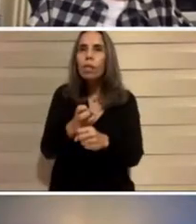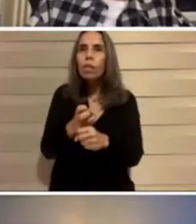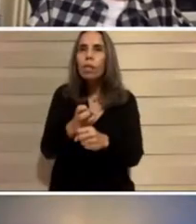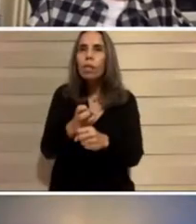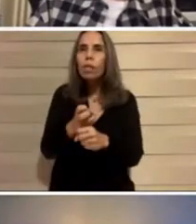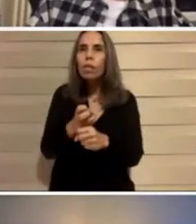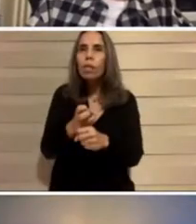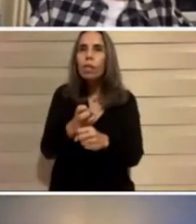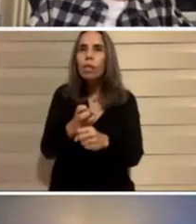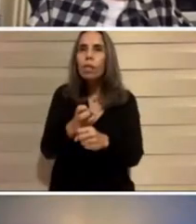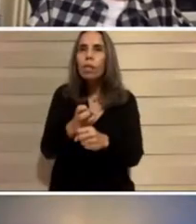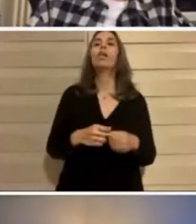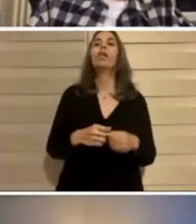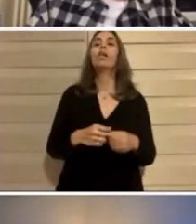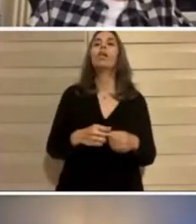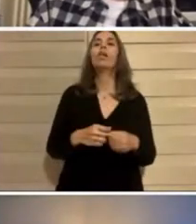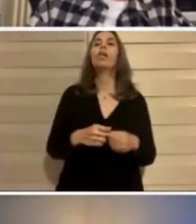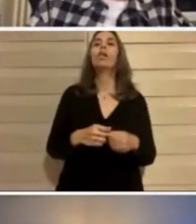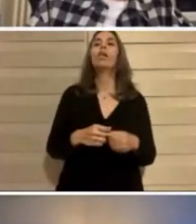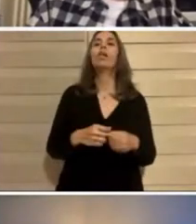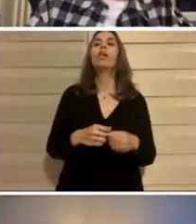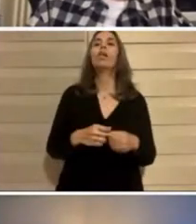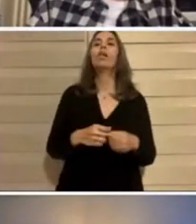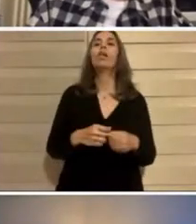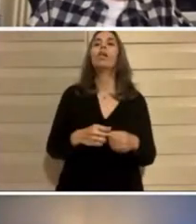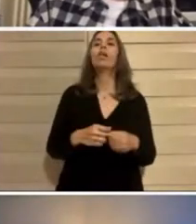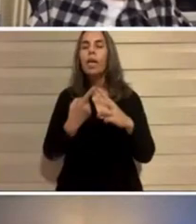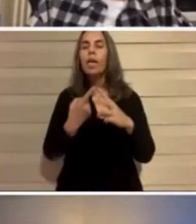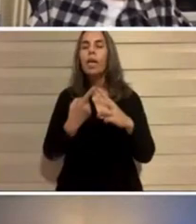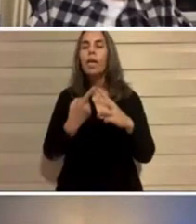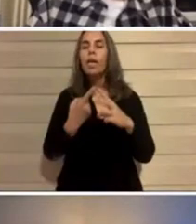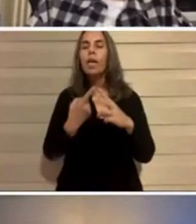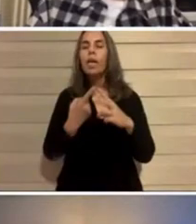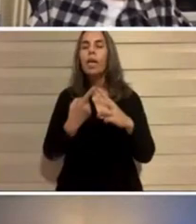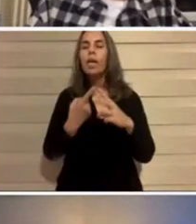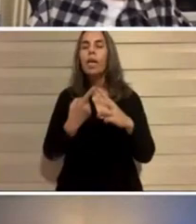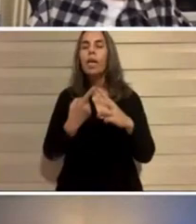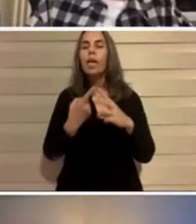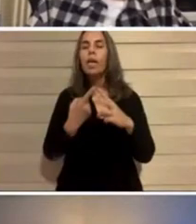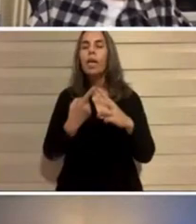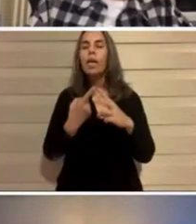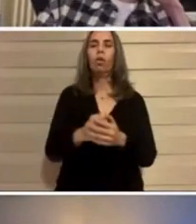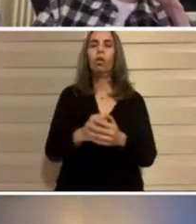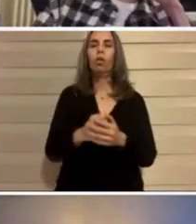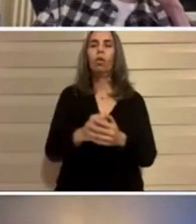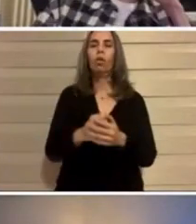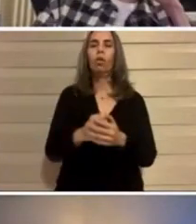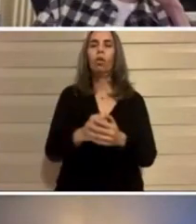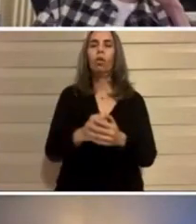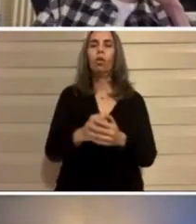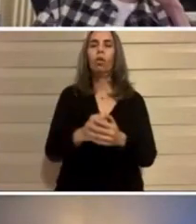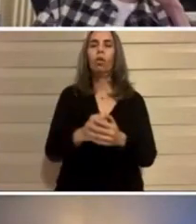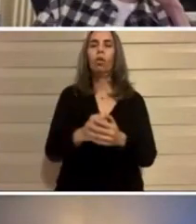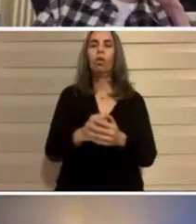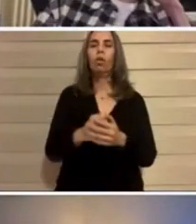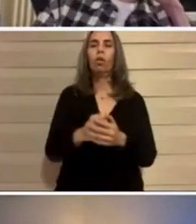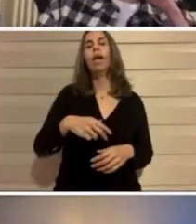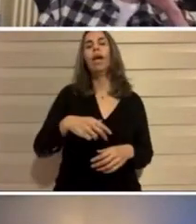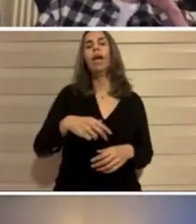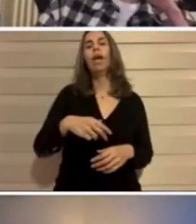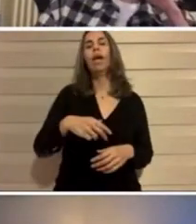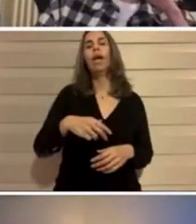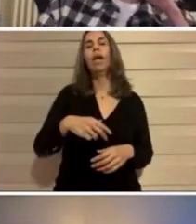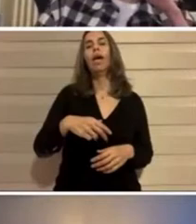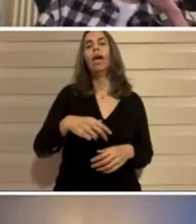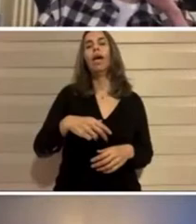innovación, educación, el día 14 de diciembre a las 12 horas. No se les olvide que ese día será